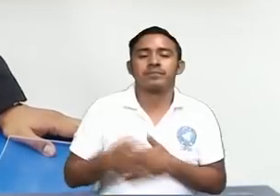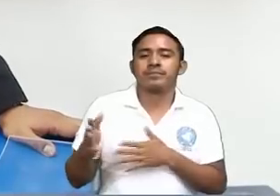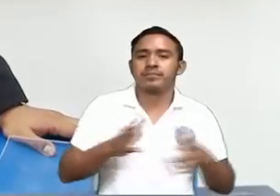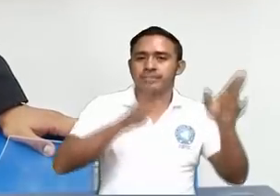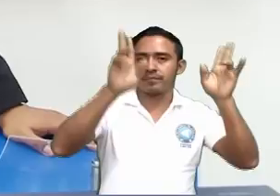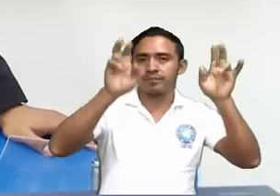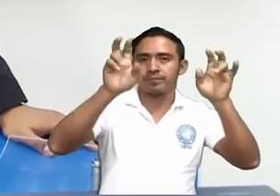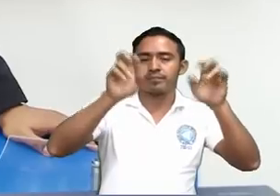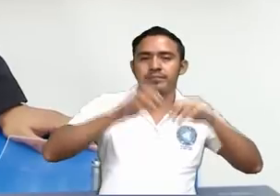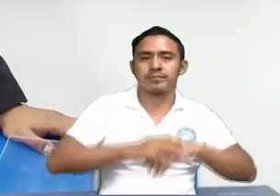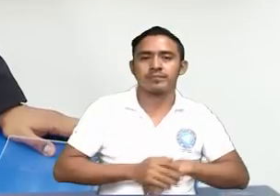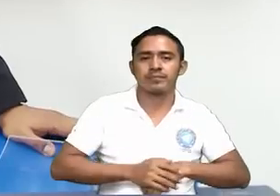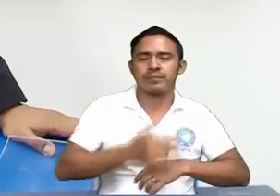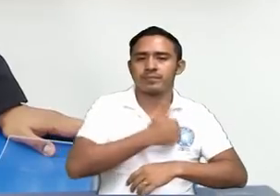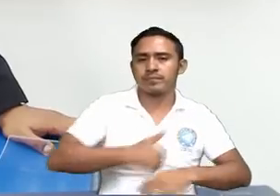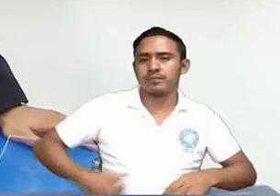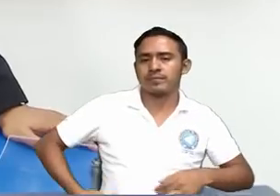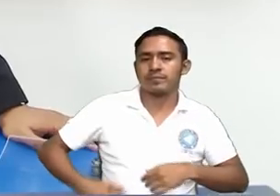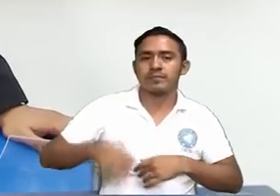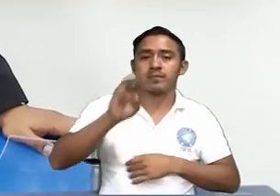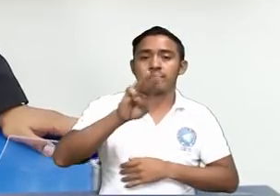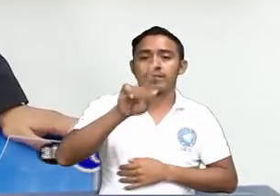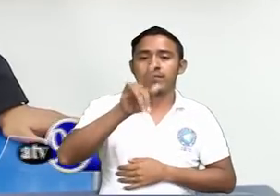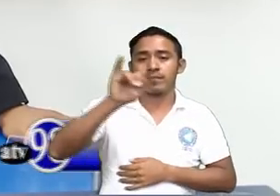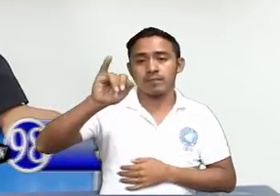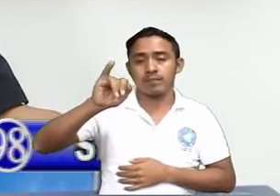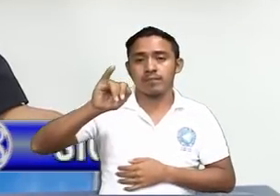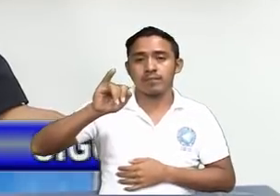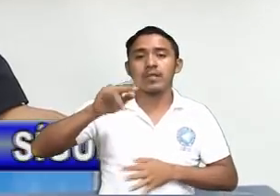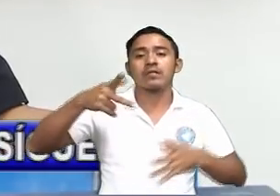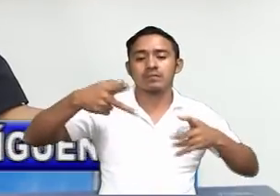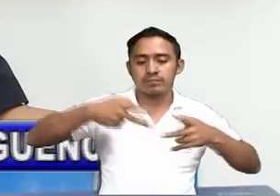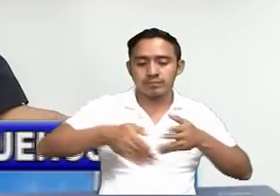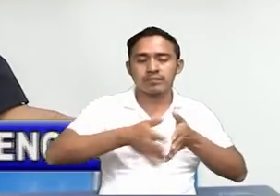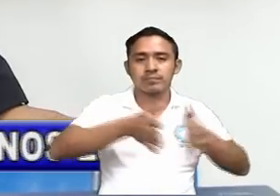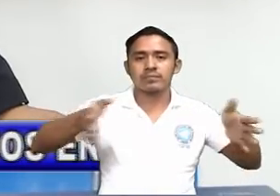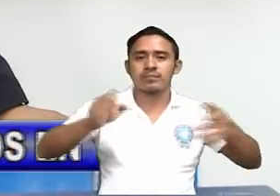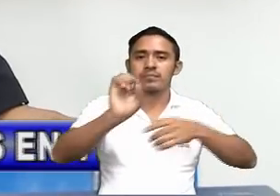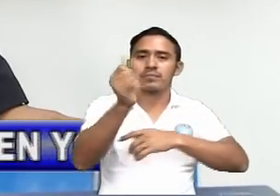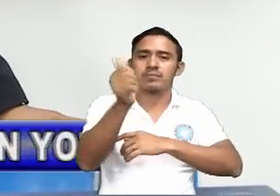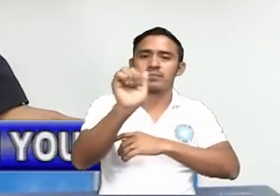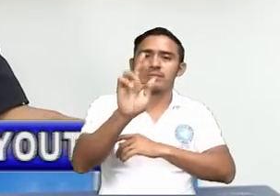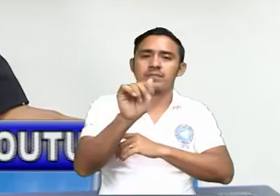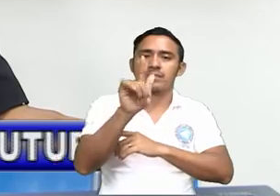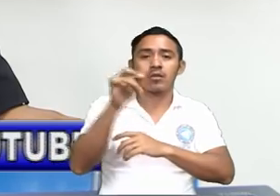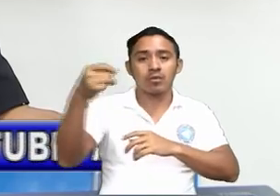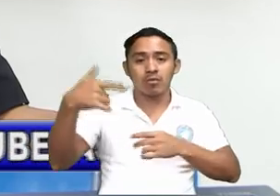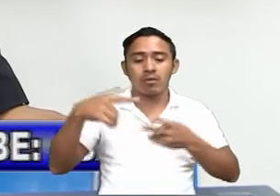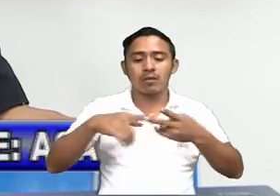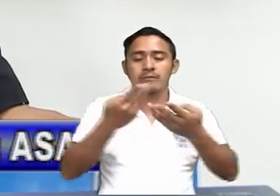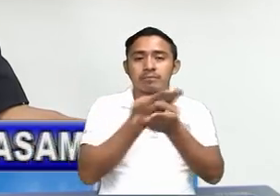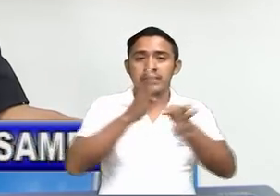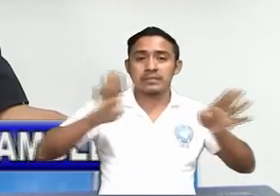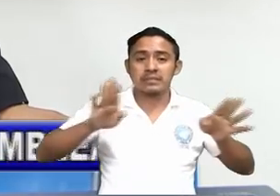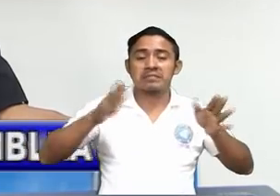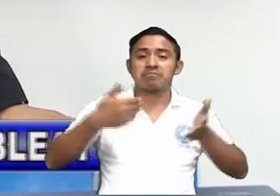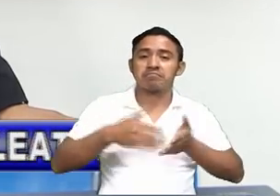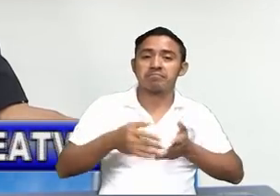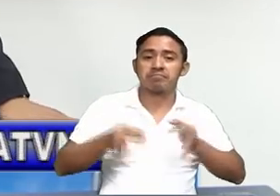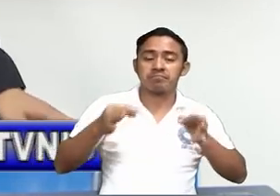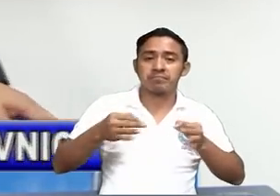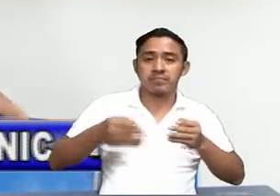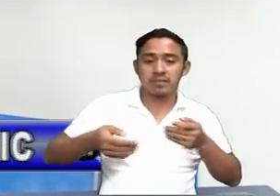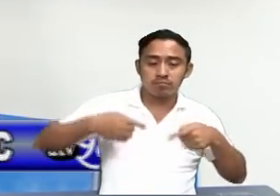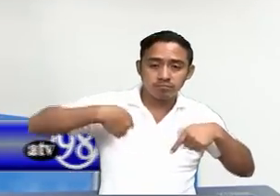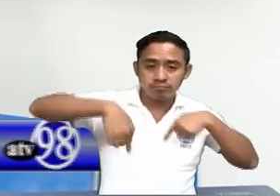Cambiamos de tema. El Ministerio de Transporte e Infraestructura inauguró los puentes Saratoga y Los Brasiles, lo que ayudará a descongestionar